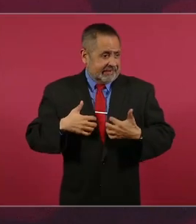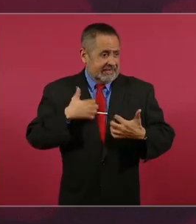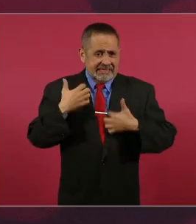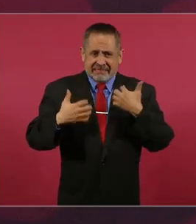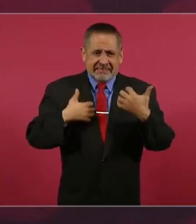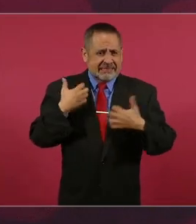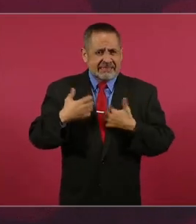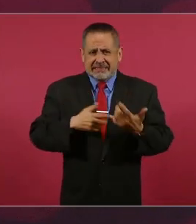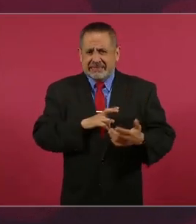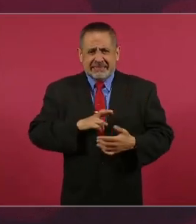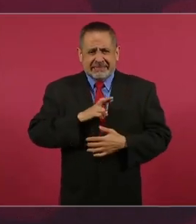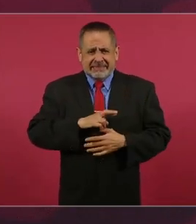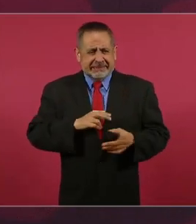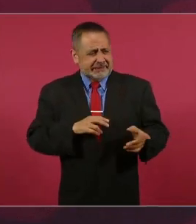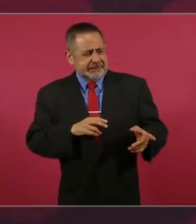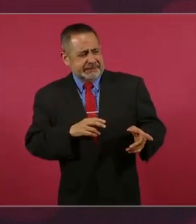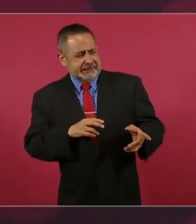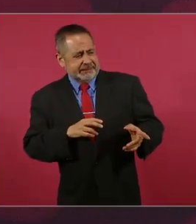Desatados.